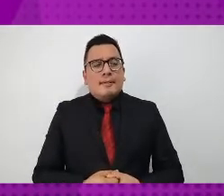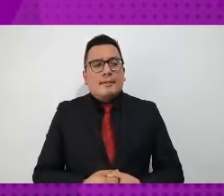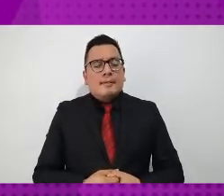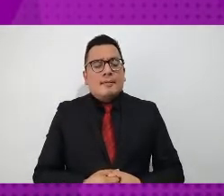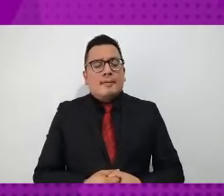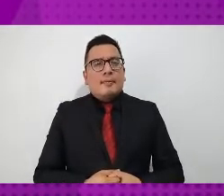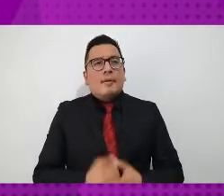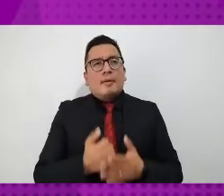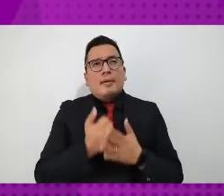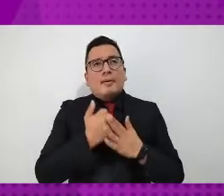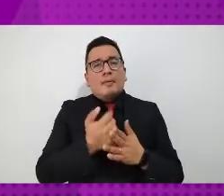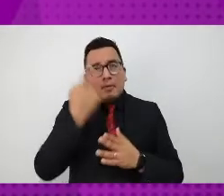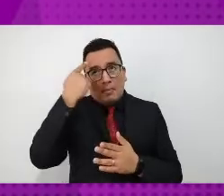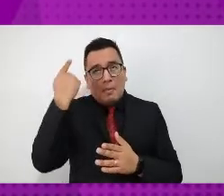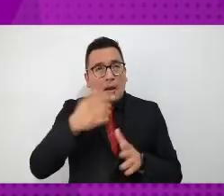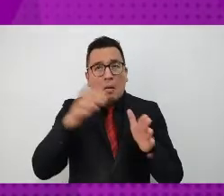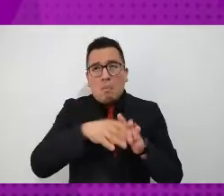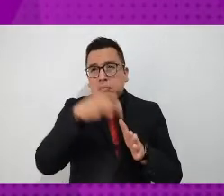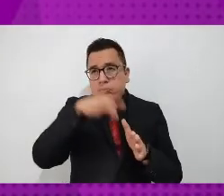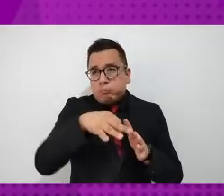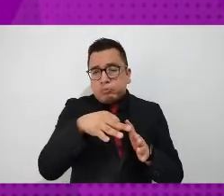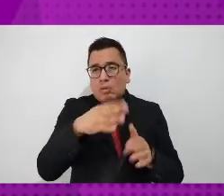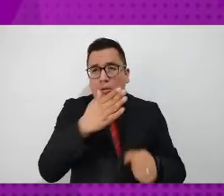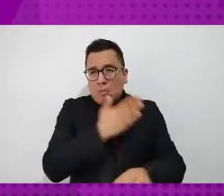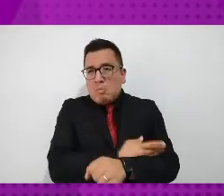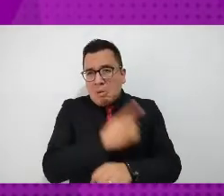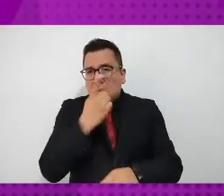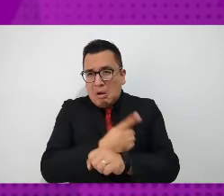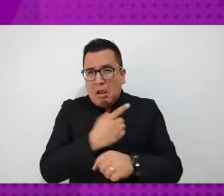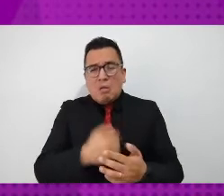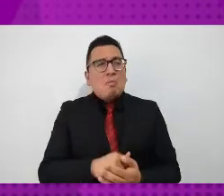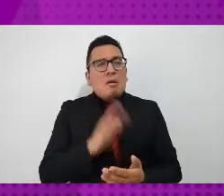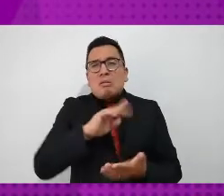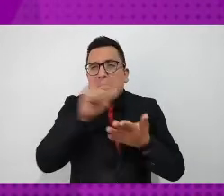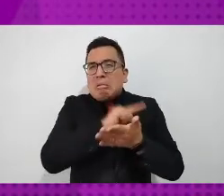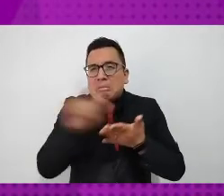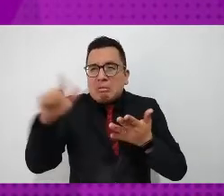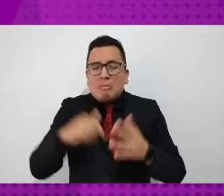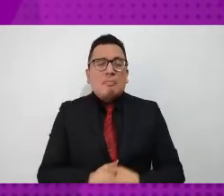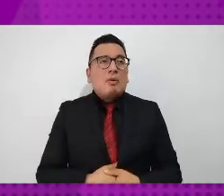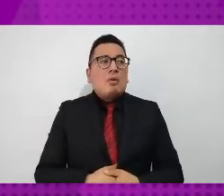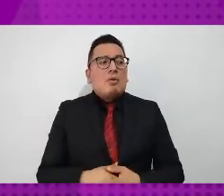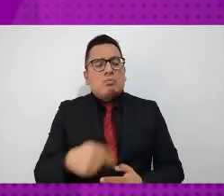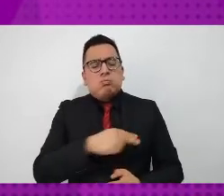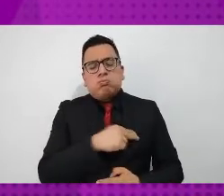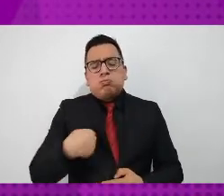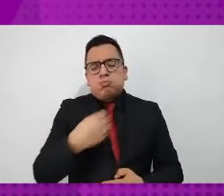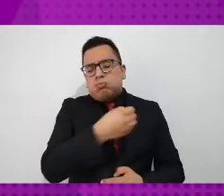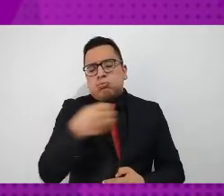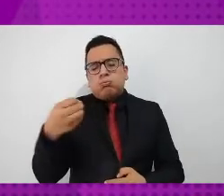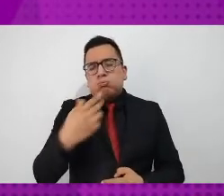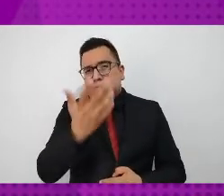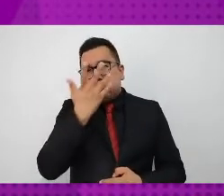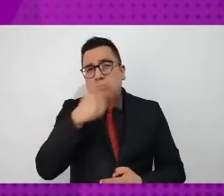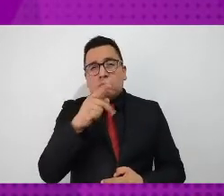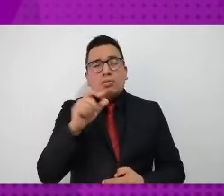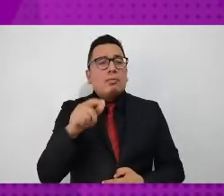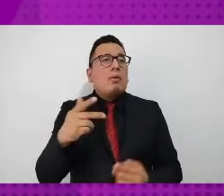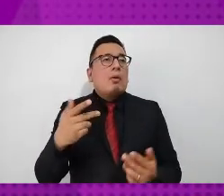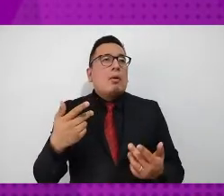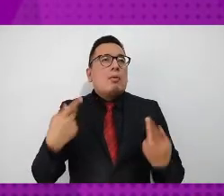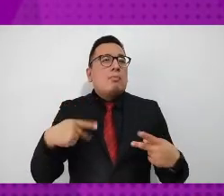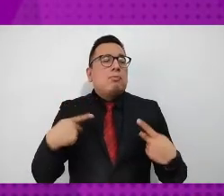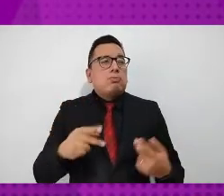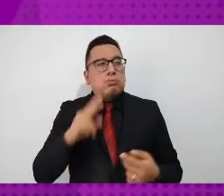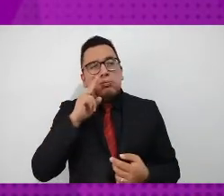se organicen con toda la pulcritud cumpliendo con toda la parte formal pero sobre todo garantizando la confianza de